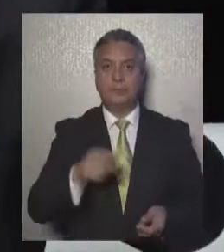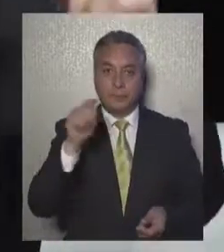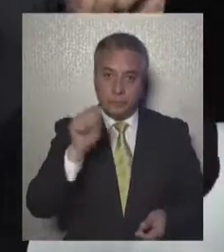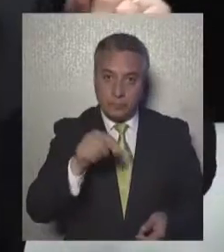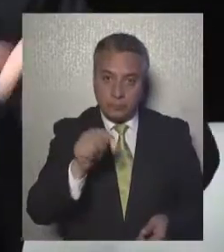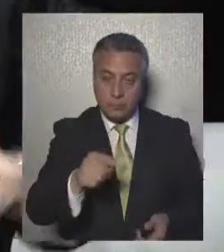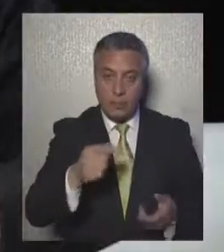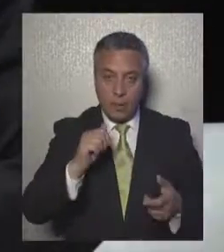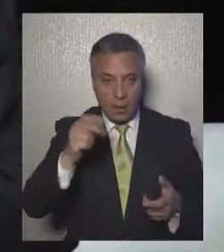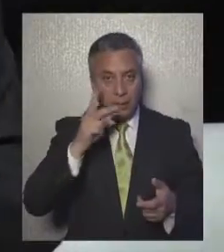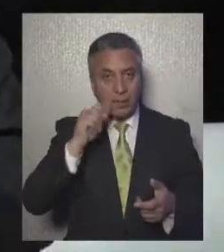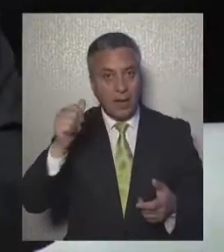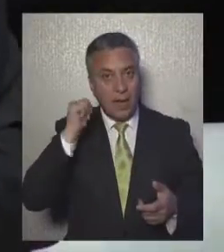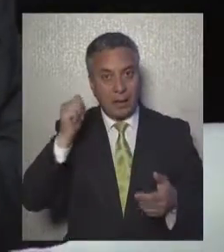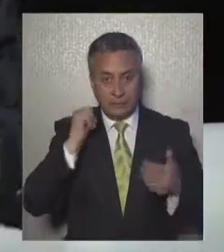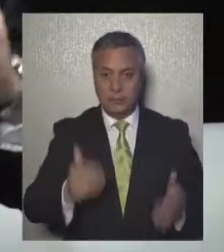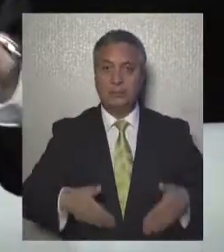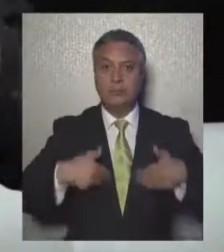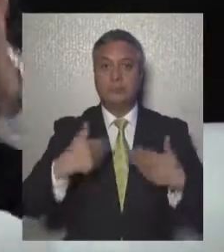entregamos